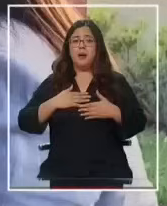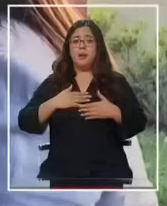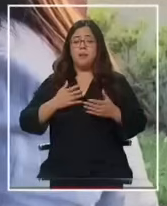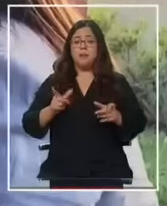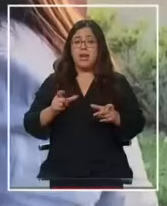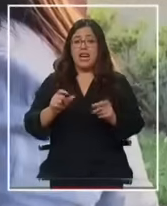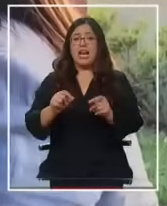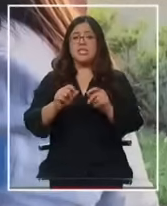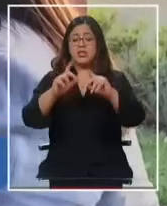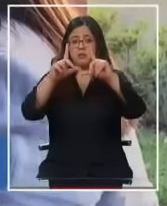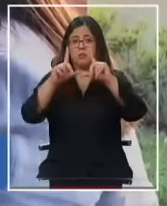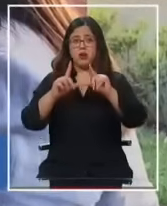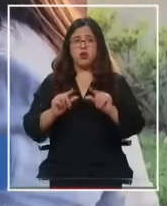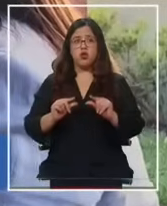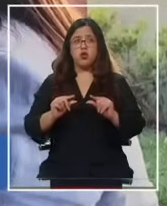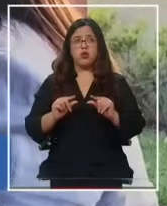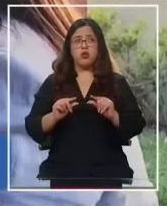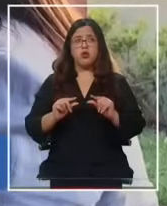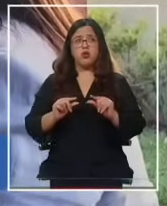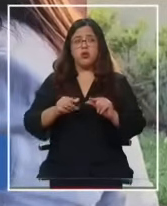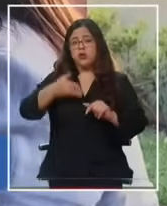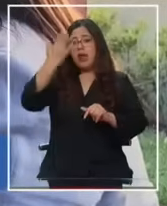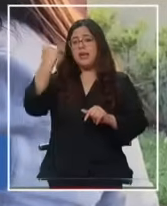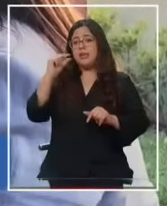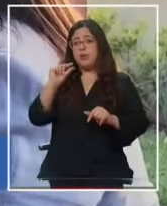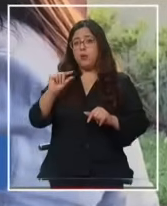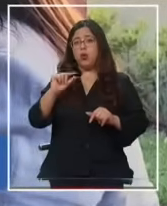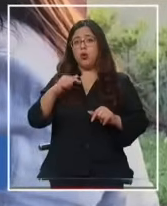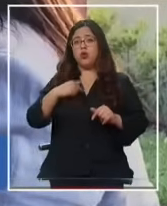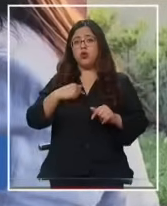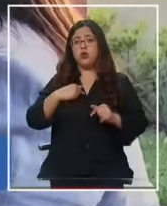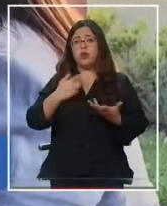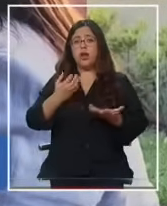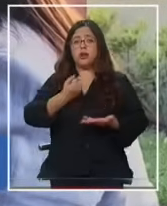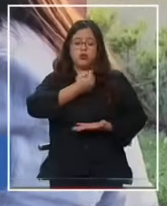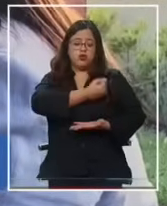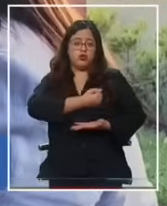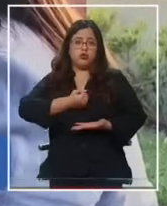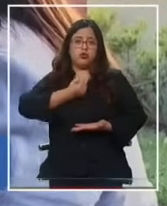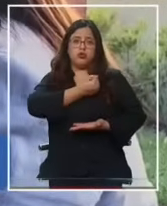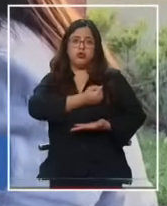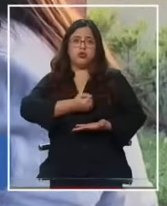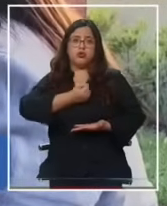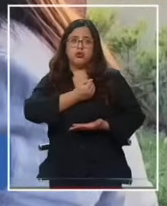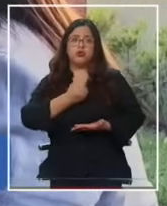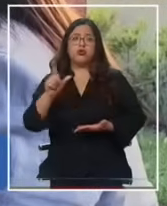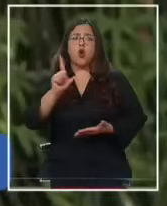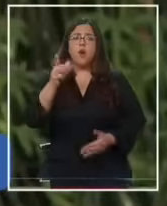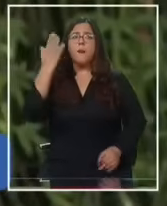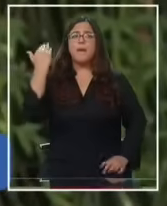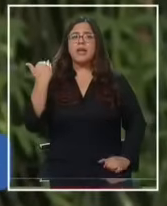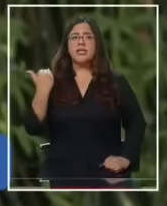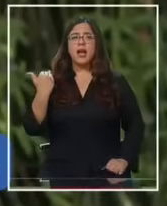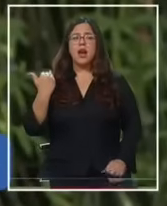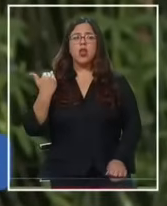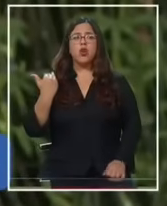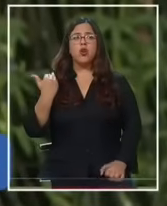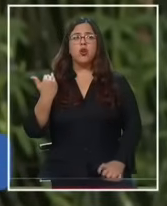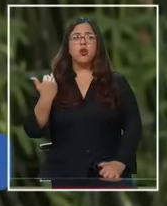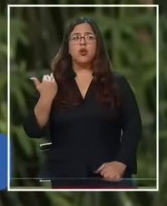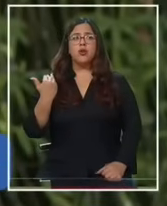pequeño. Ahora yo me acabo de hacer una ecomamaria el día lunes pasado, recién pasado,